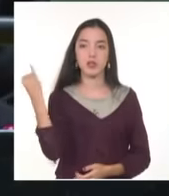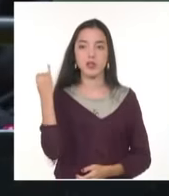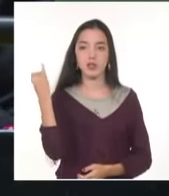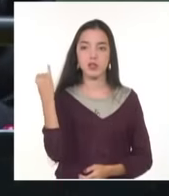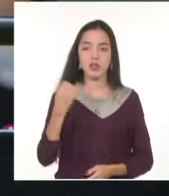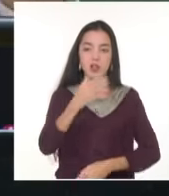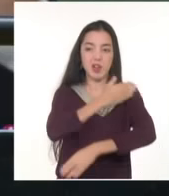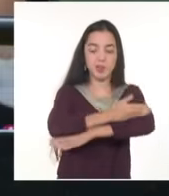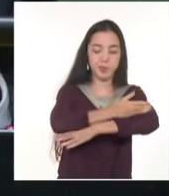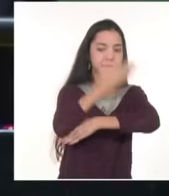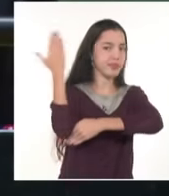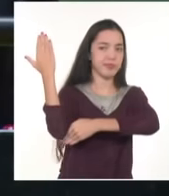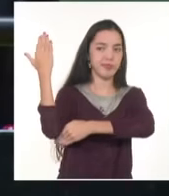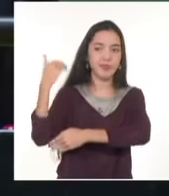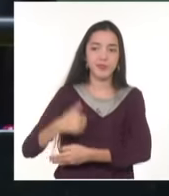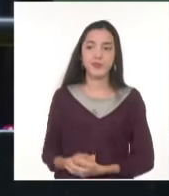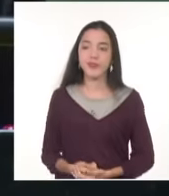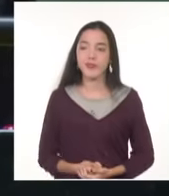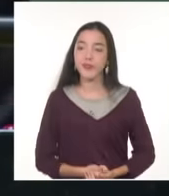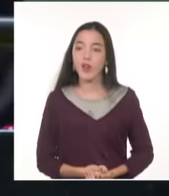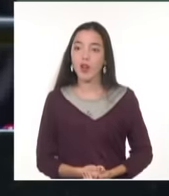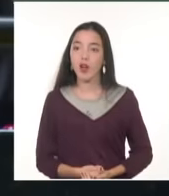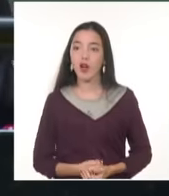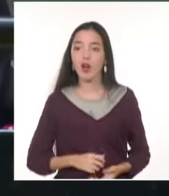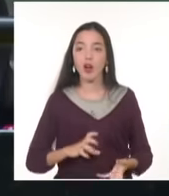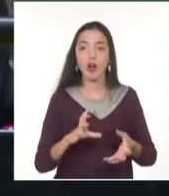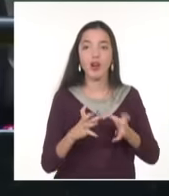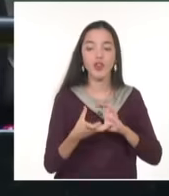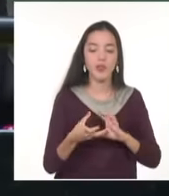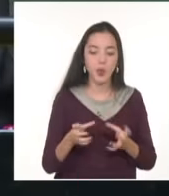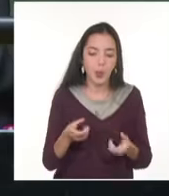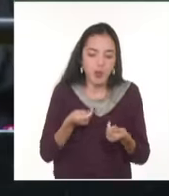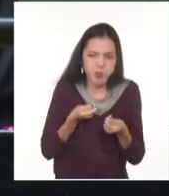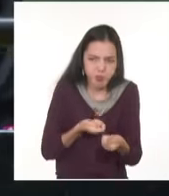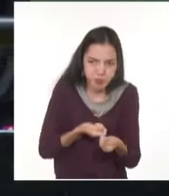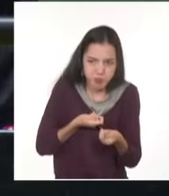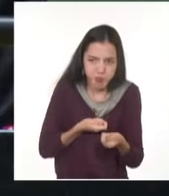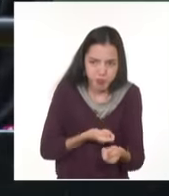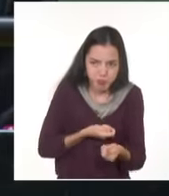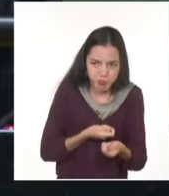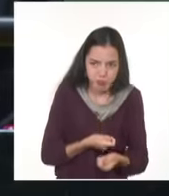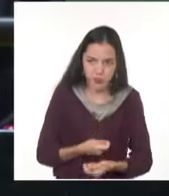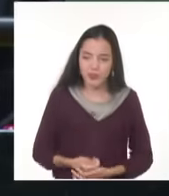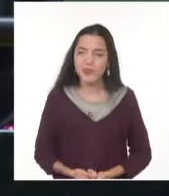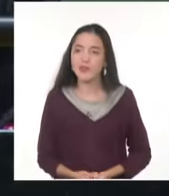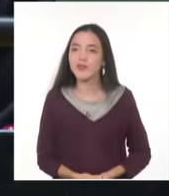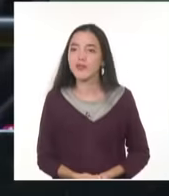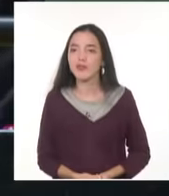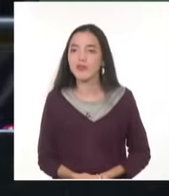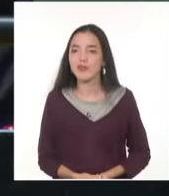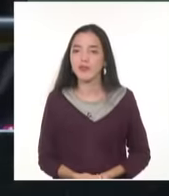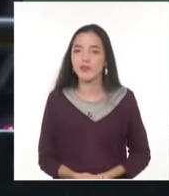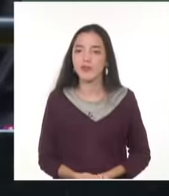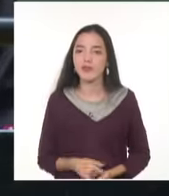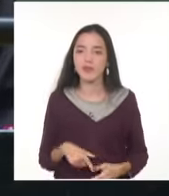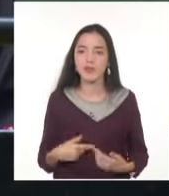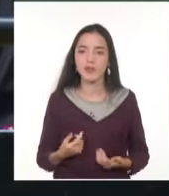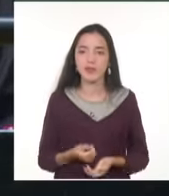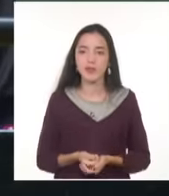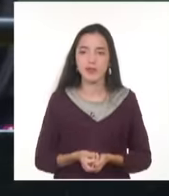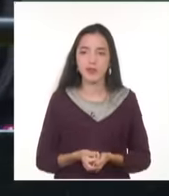bloqueos ni medidas coercitivas unilaterales, basado en el multilateralismo y